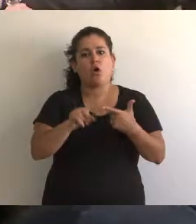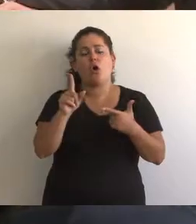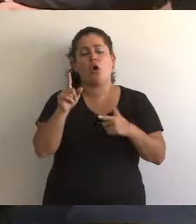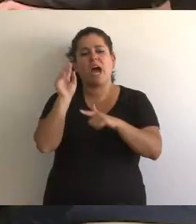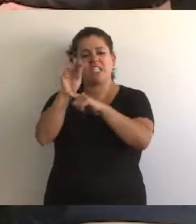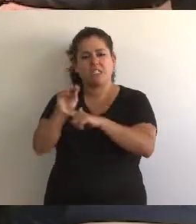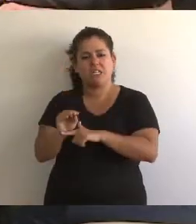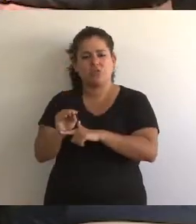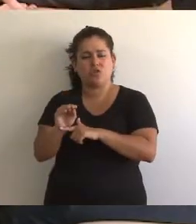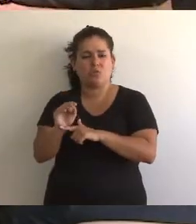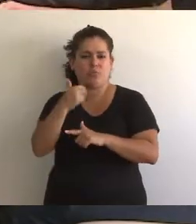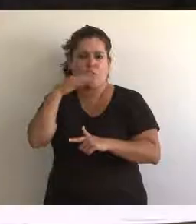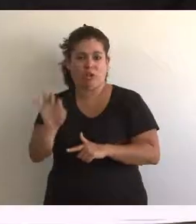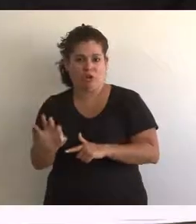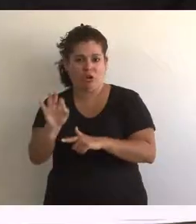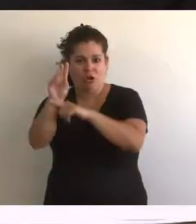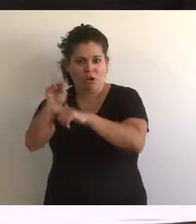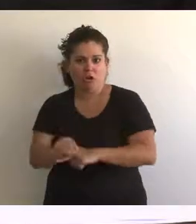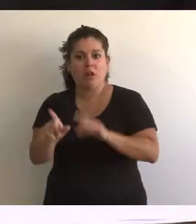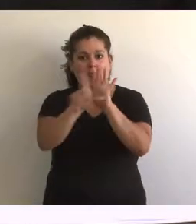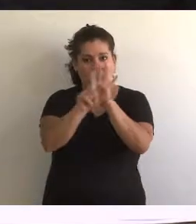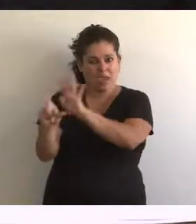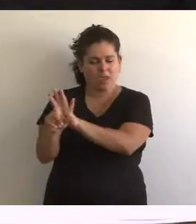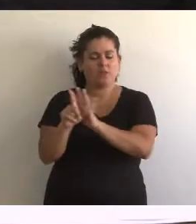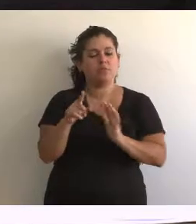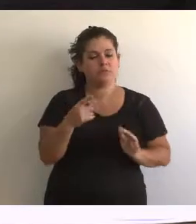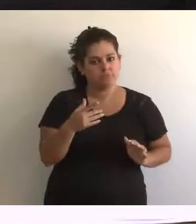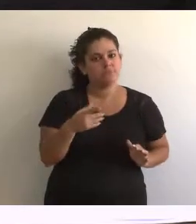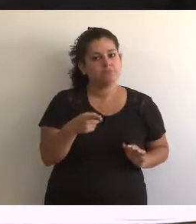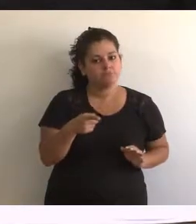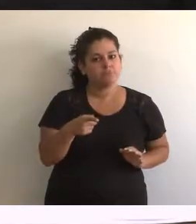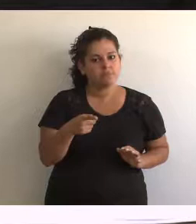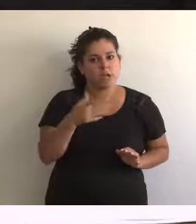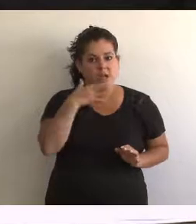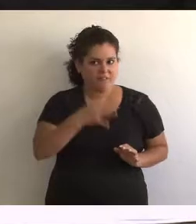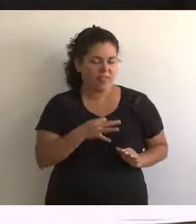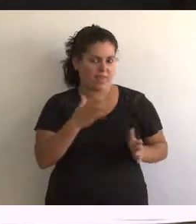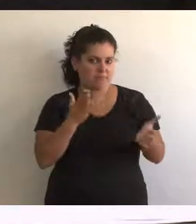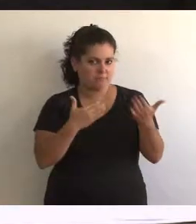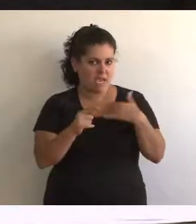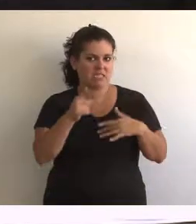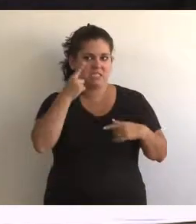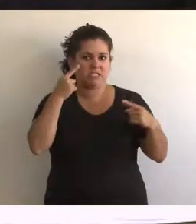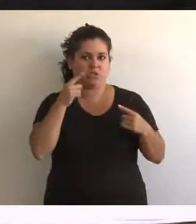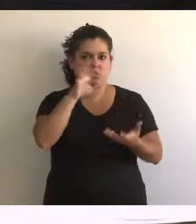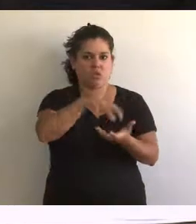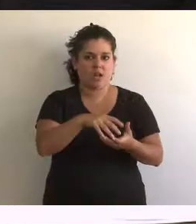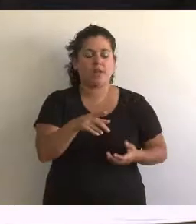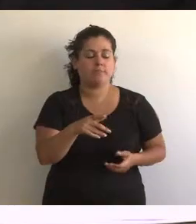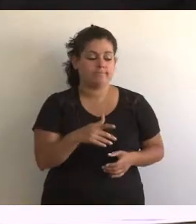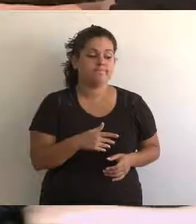de la asignación universal por hijo por ley, digamos, ¿no? Son dos medidas que digamos, le dan mayor